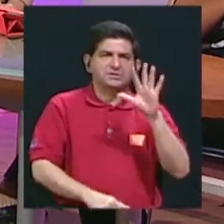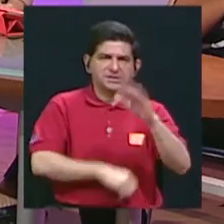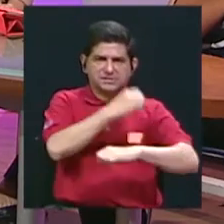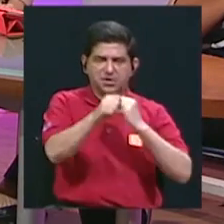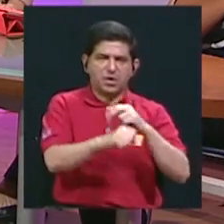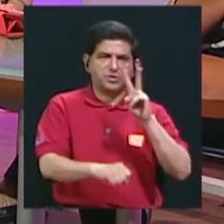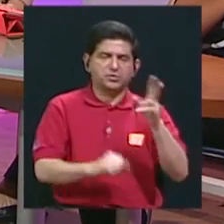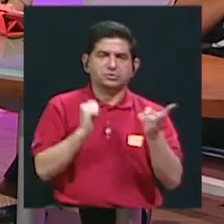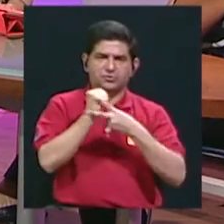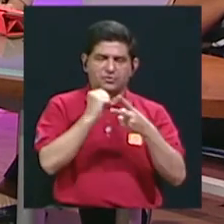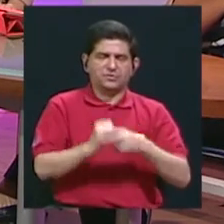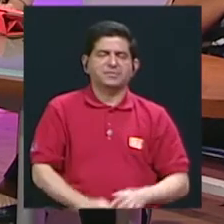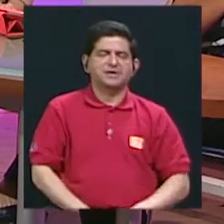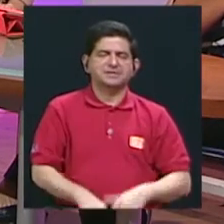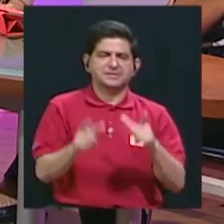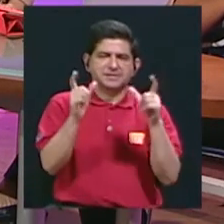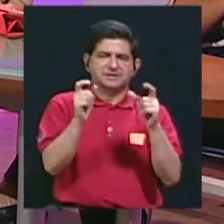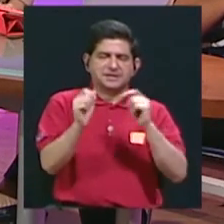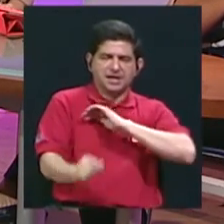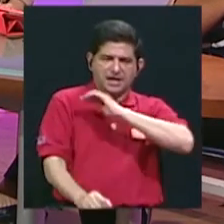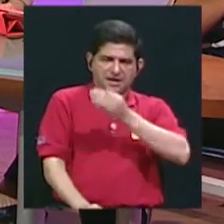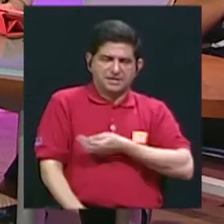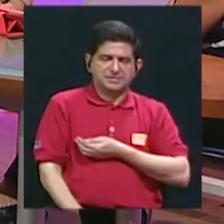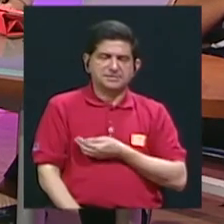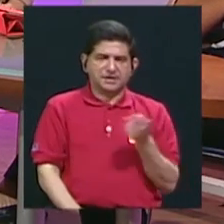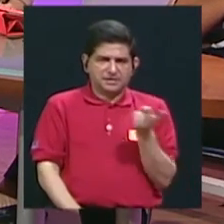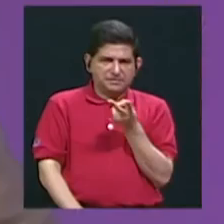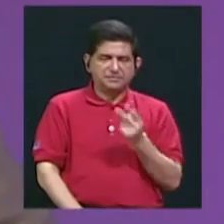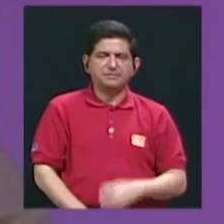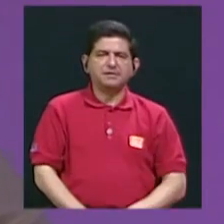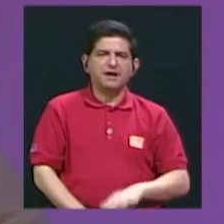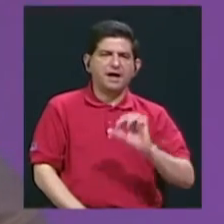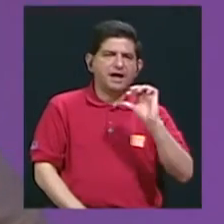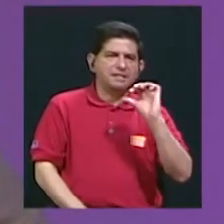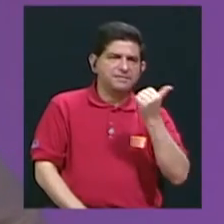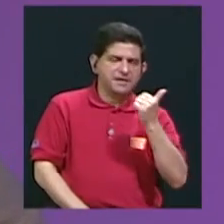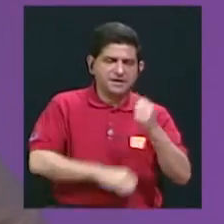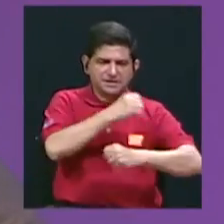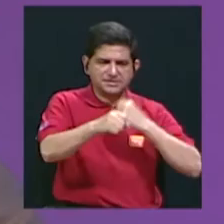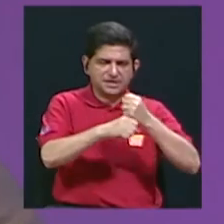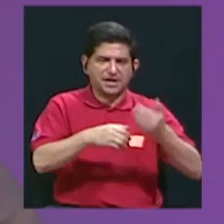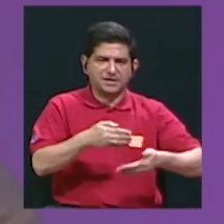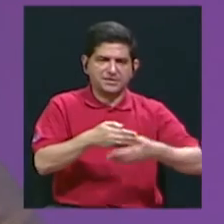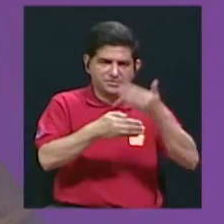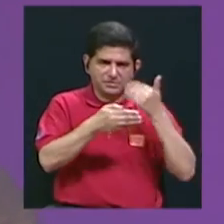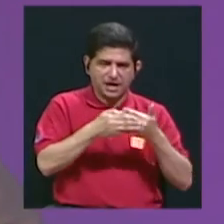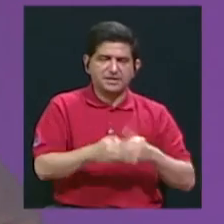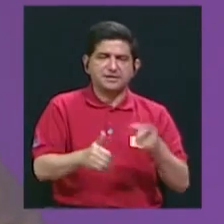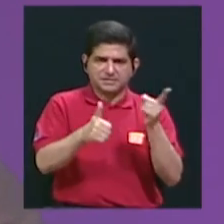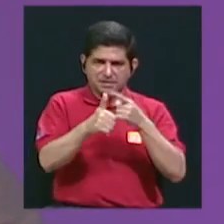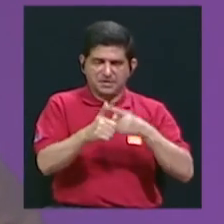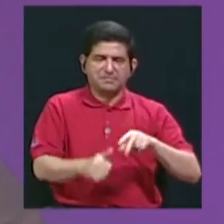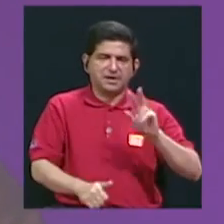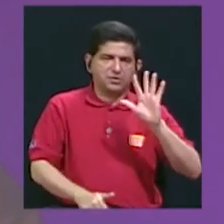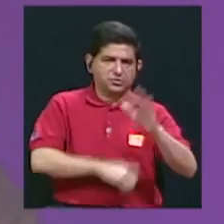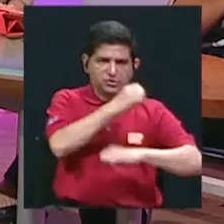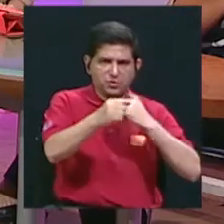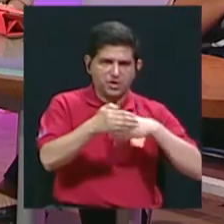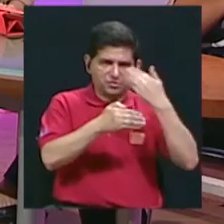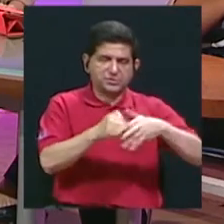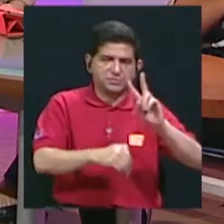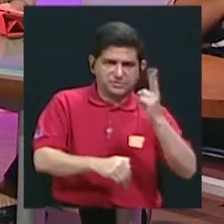ser cáncer de mama bilateral así el 10 vence el primero y hace 5 años segundo ya que estoy con la mano de dios